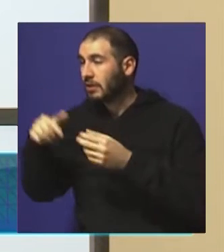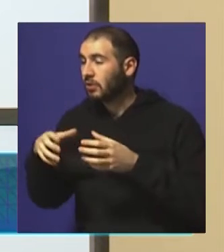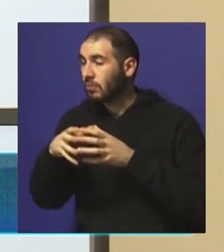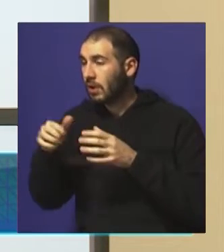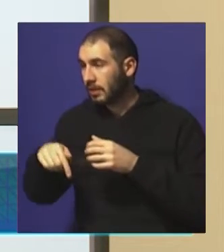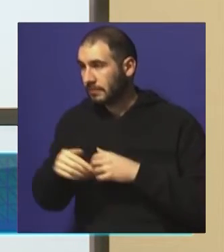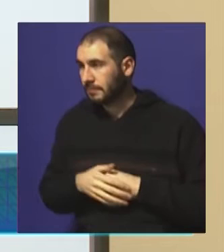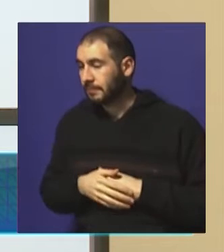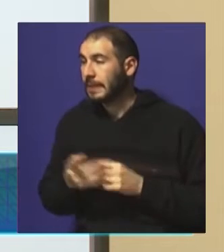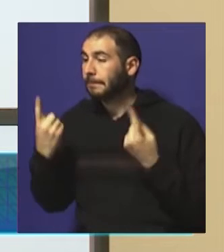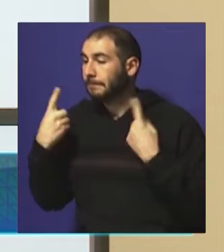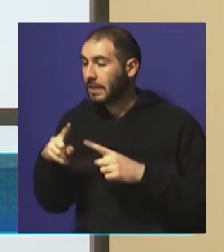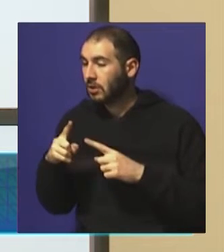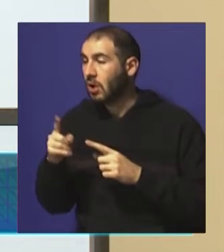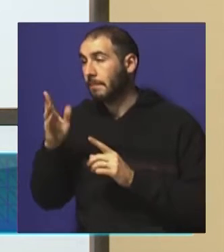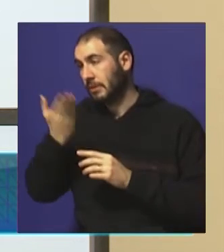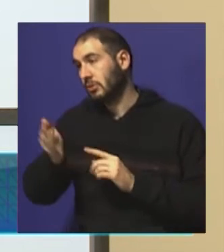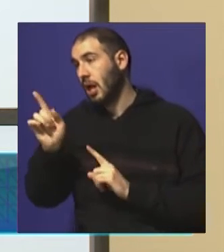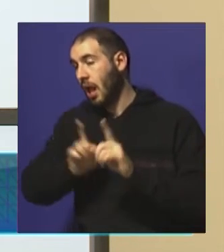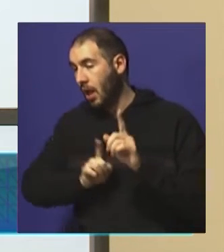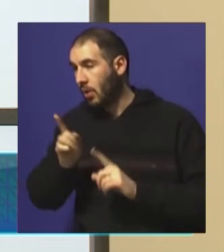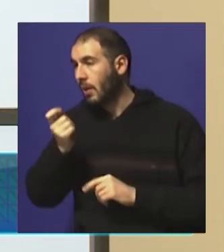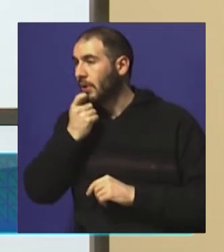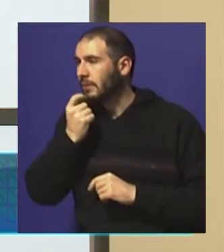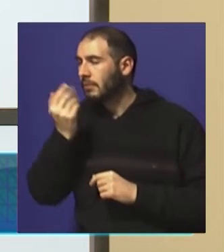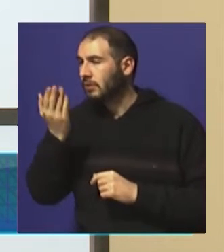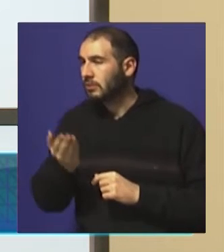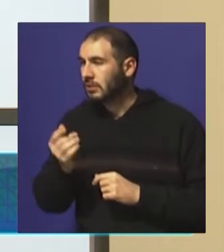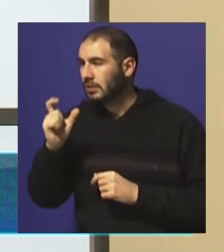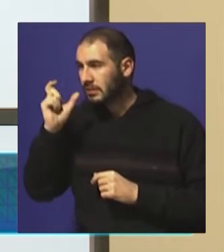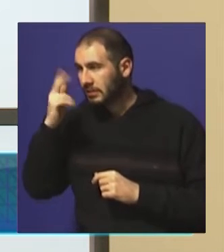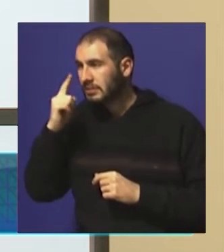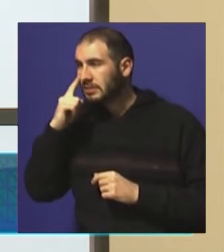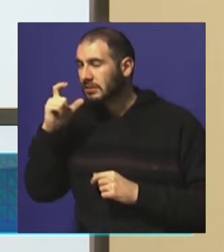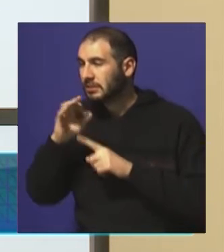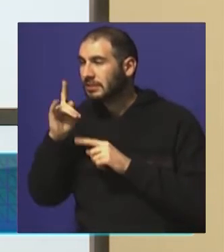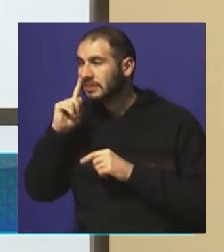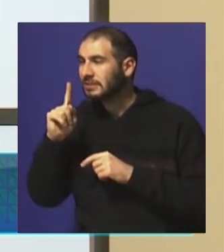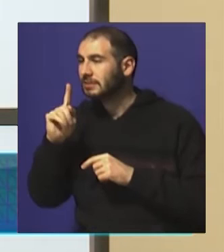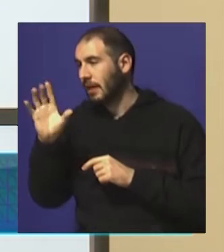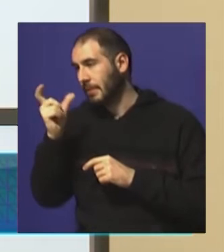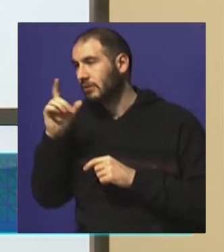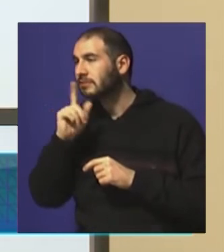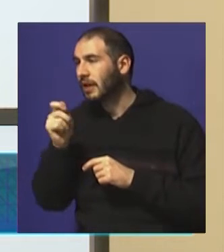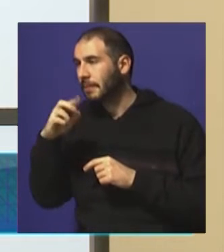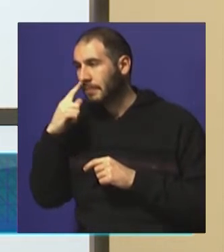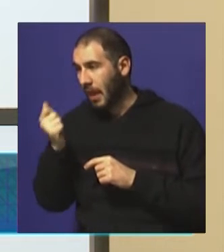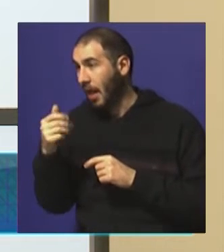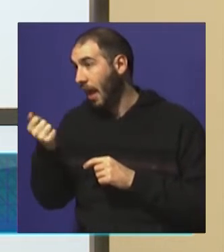paró, pero hubo algunos, por ejemplo el famoso Chiqui Tapia, uno de los que está en la interna de la